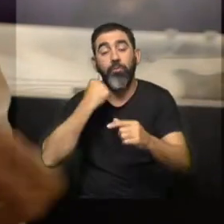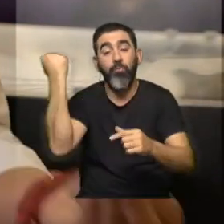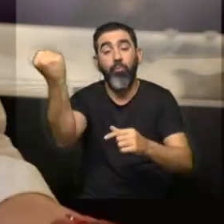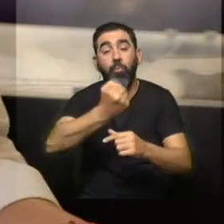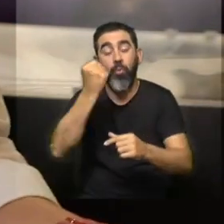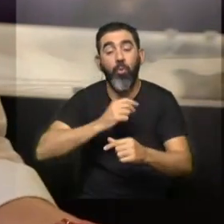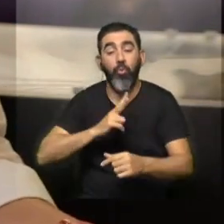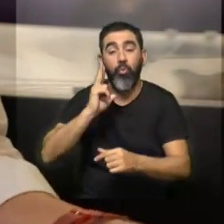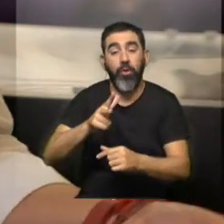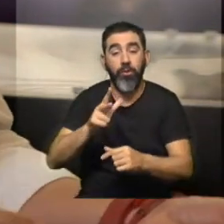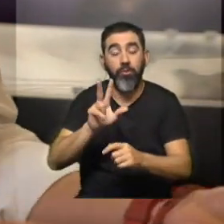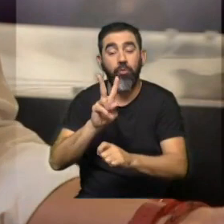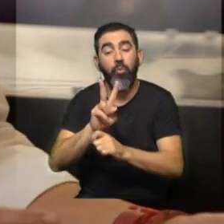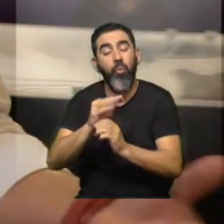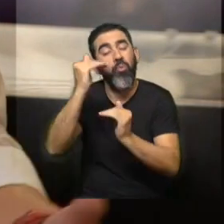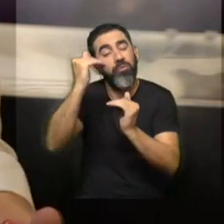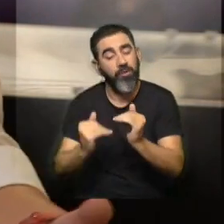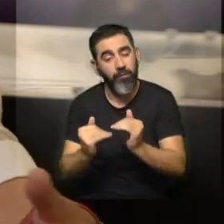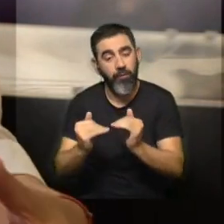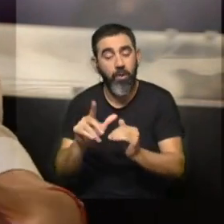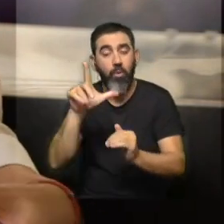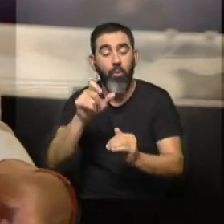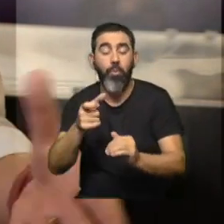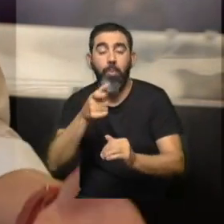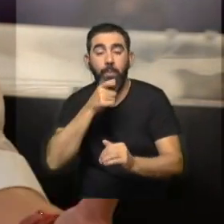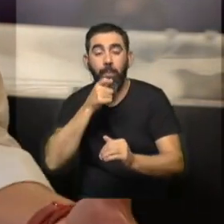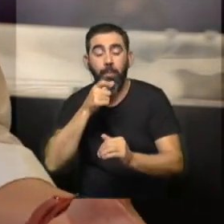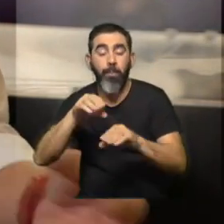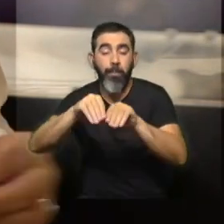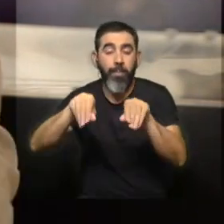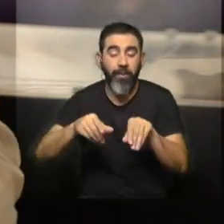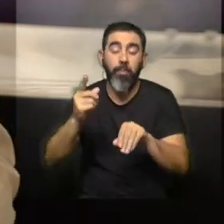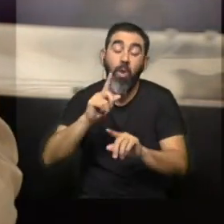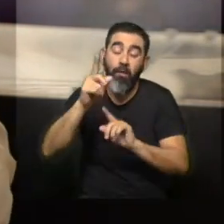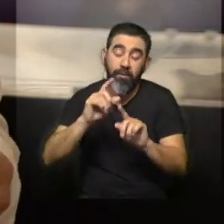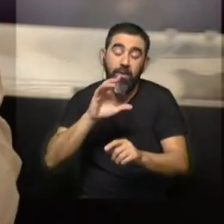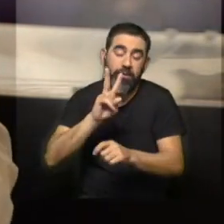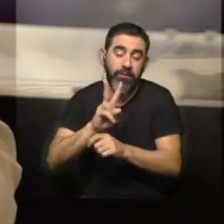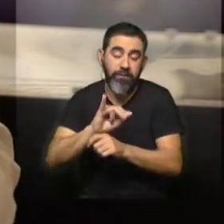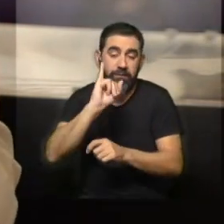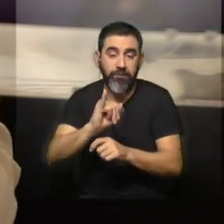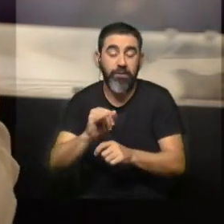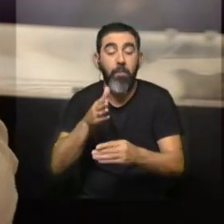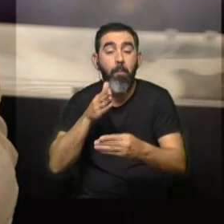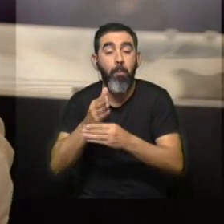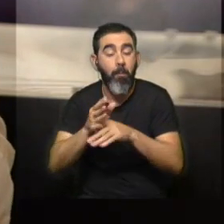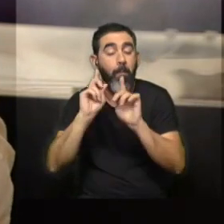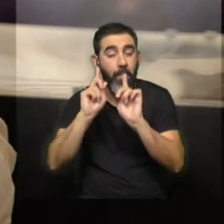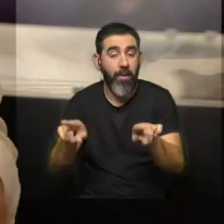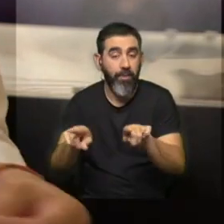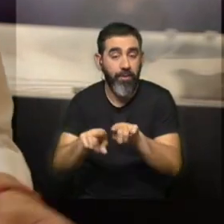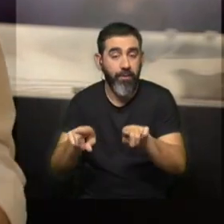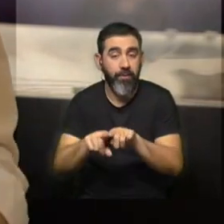para la humanidad, que se conserva menos que evidentemente que la piedra y la cerámica, pero a veces se conserva. Y la madera lo mismo. La madera